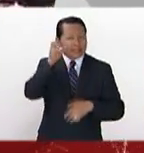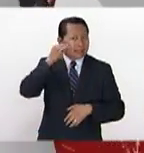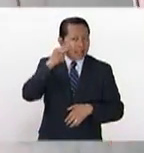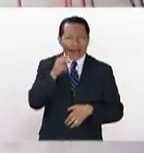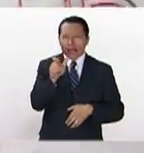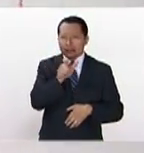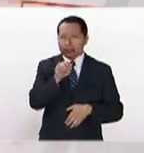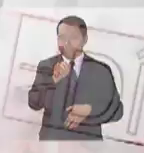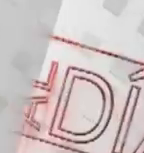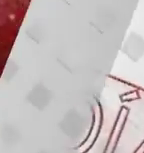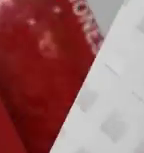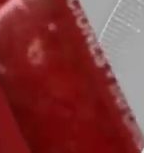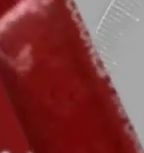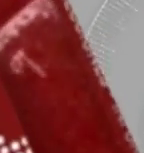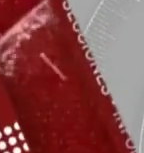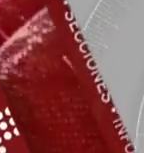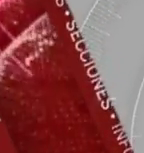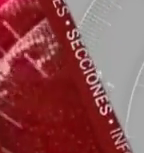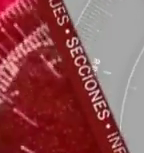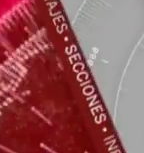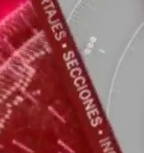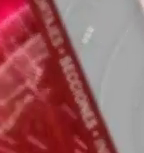Jinping.